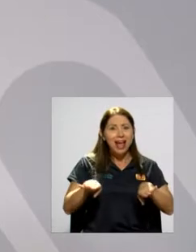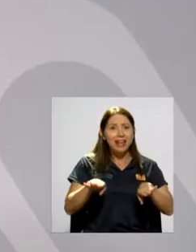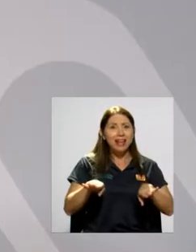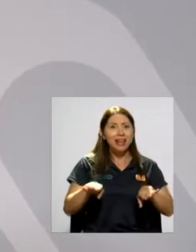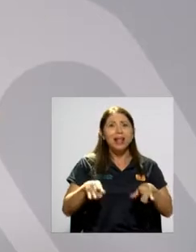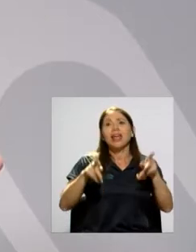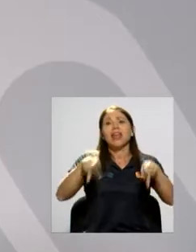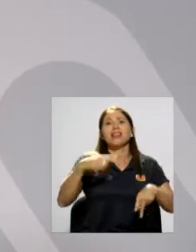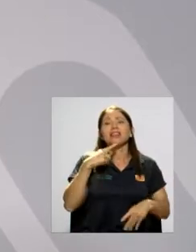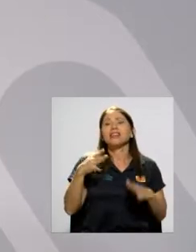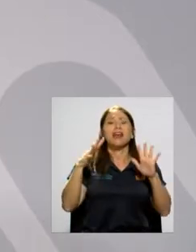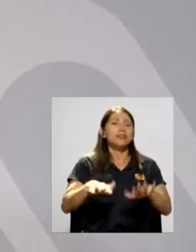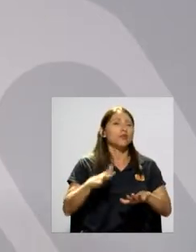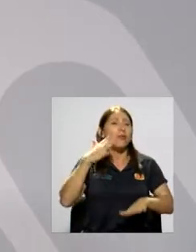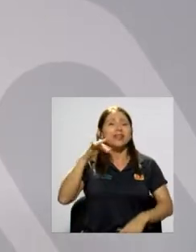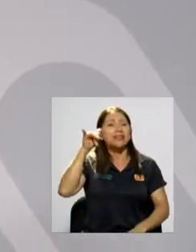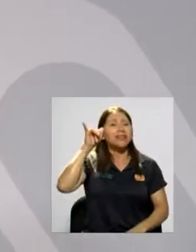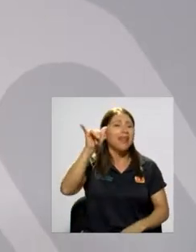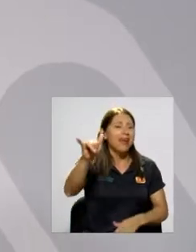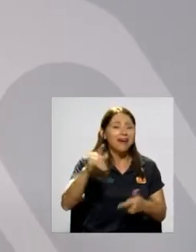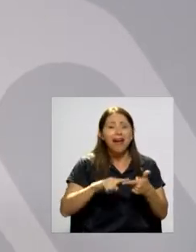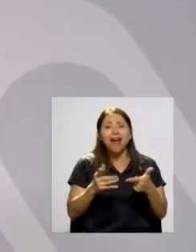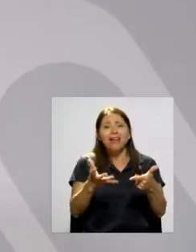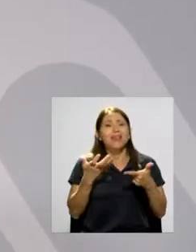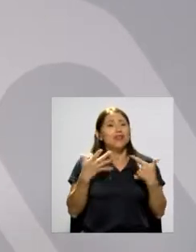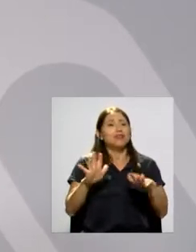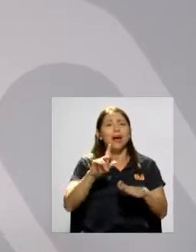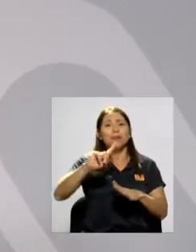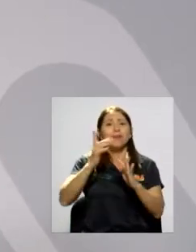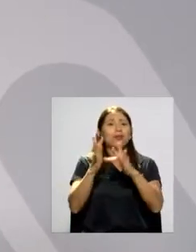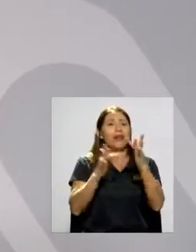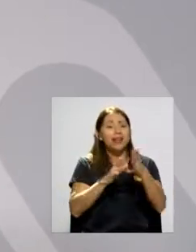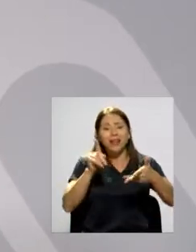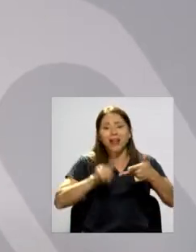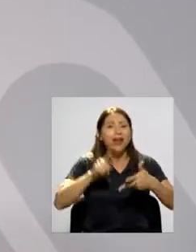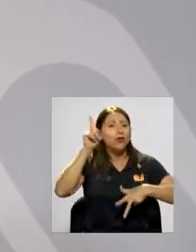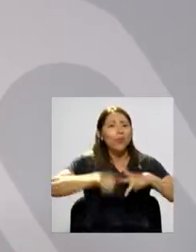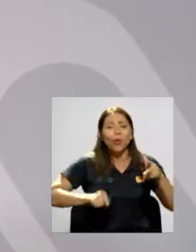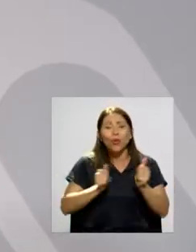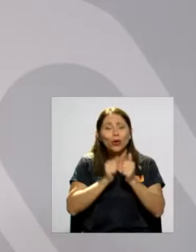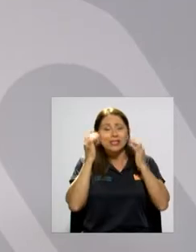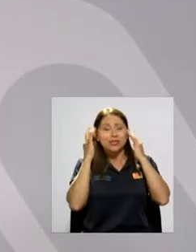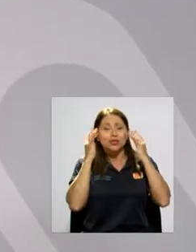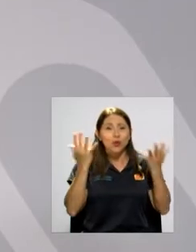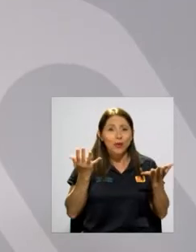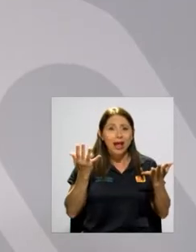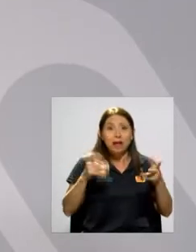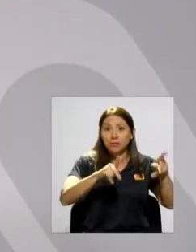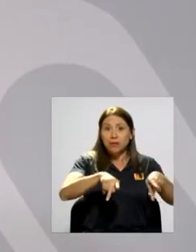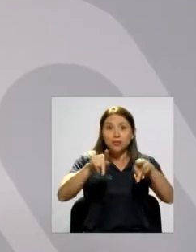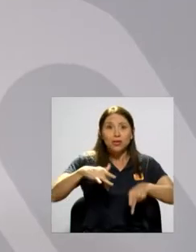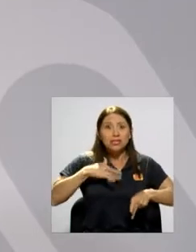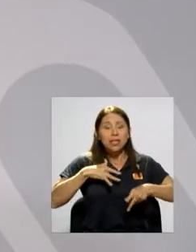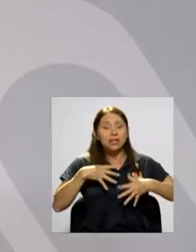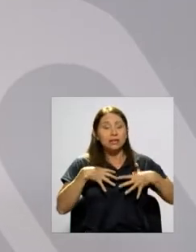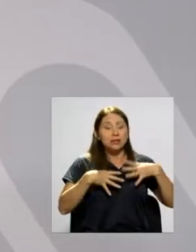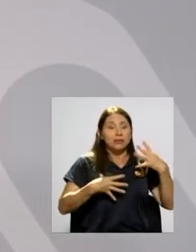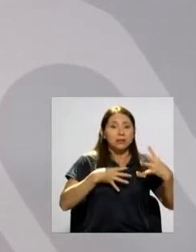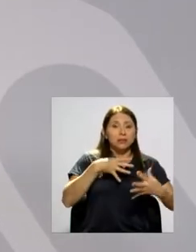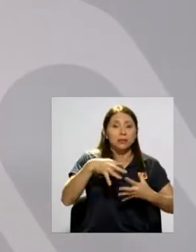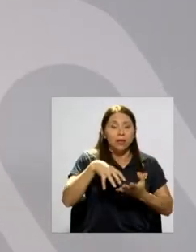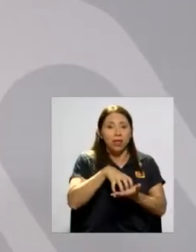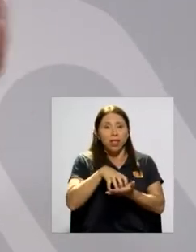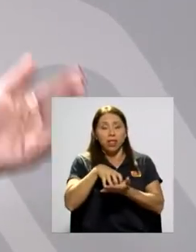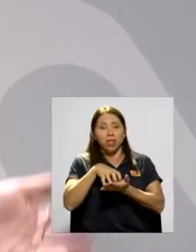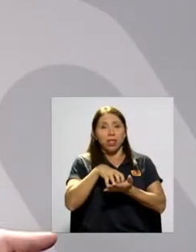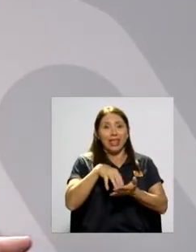mm-hmm, quiero que ya llegue el primero de abril, mm-hmm, no puedo con esta zozobra. La incertidumbre ha reinado mucho en esta campaña, que incluso